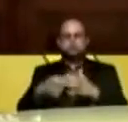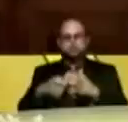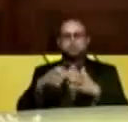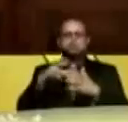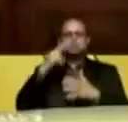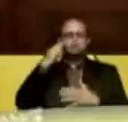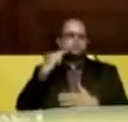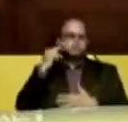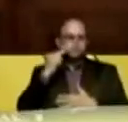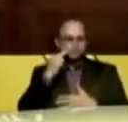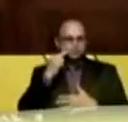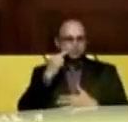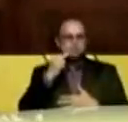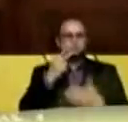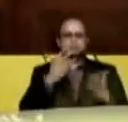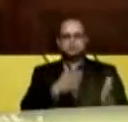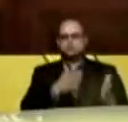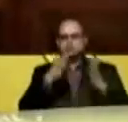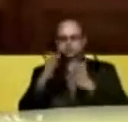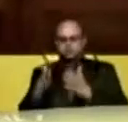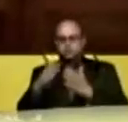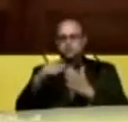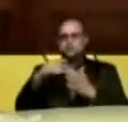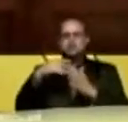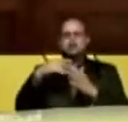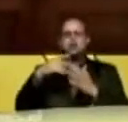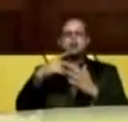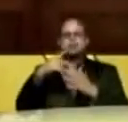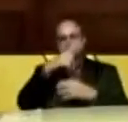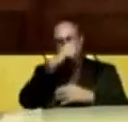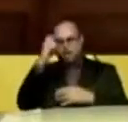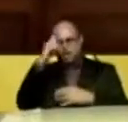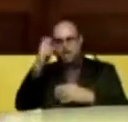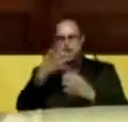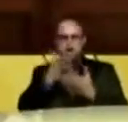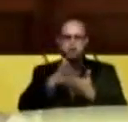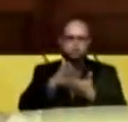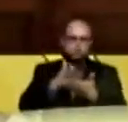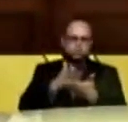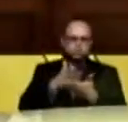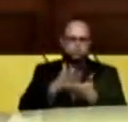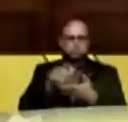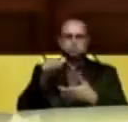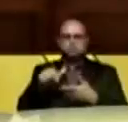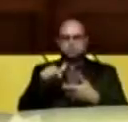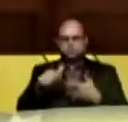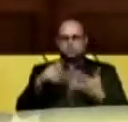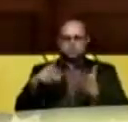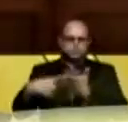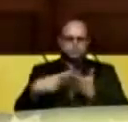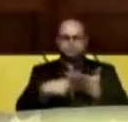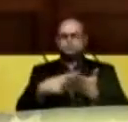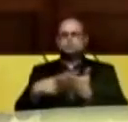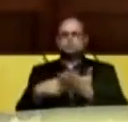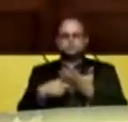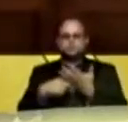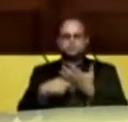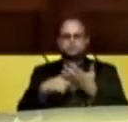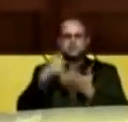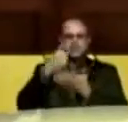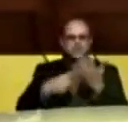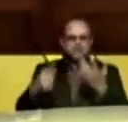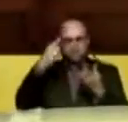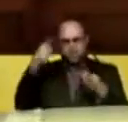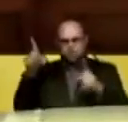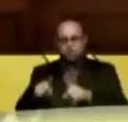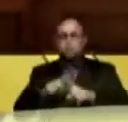un acuerdo lo llevé a mitad de verano al directorio aprobamos algo que está consoló con lo que acordamos con el pertinente periodista puertorriqueño